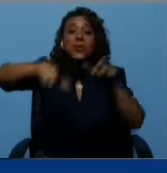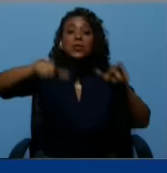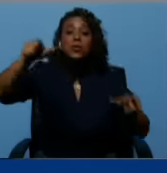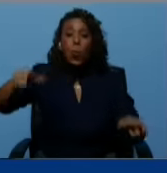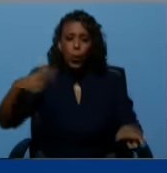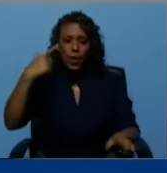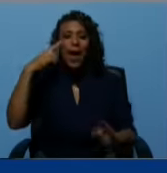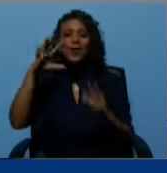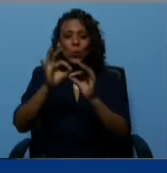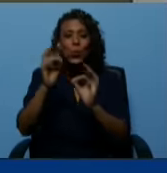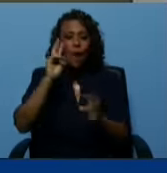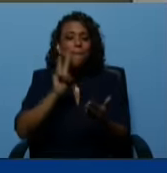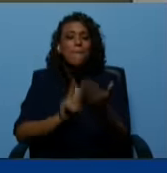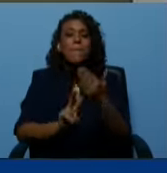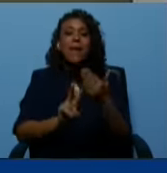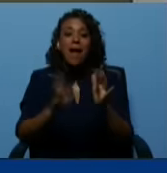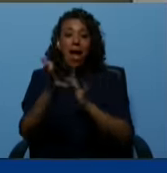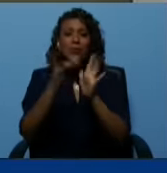que creyeron sin ver,